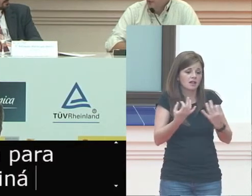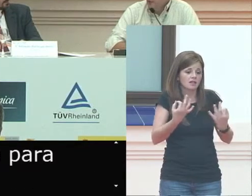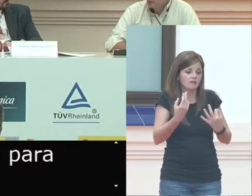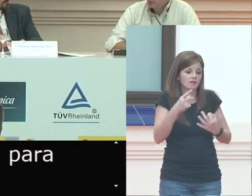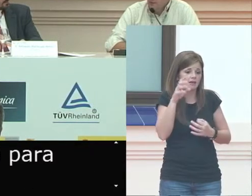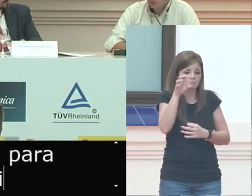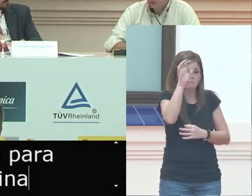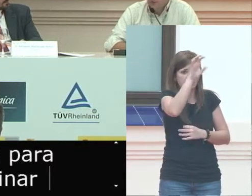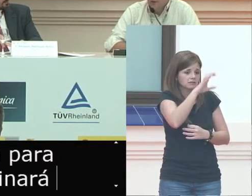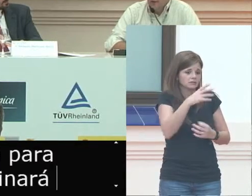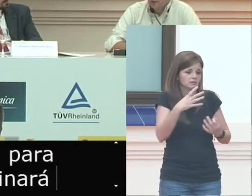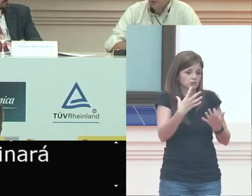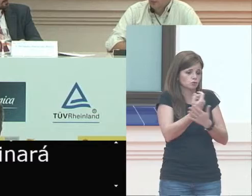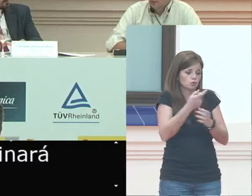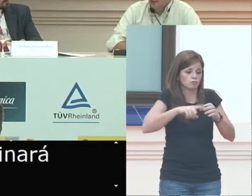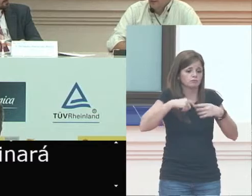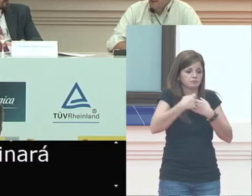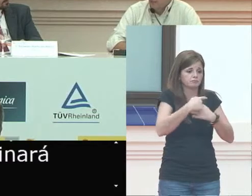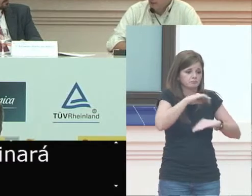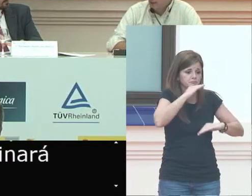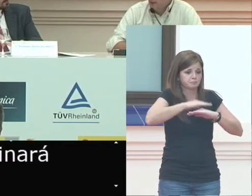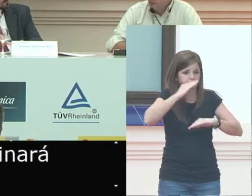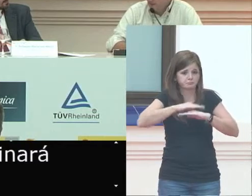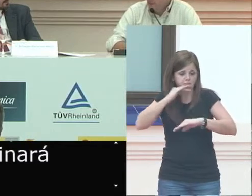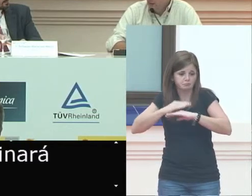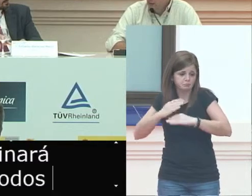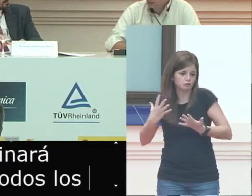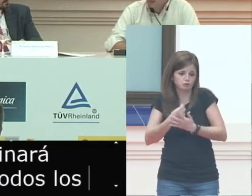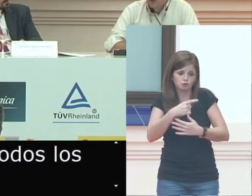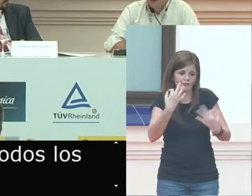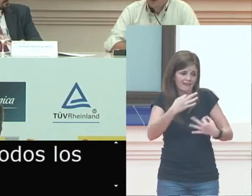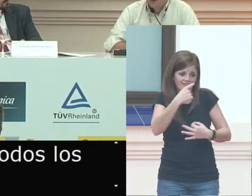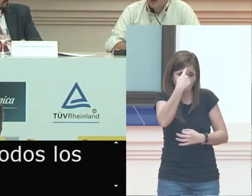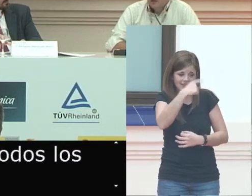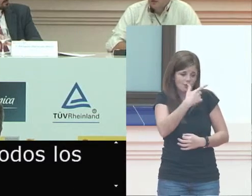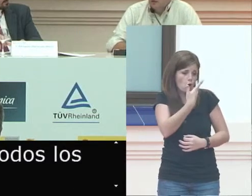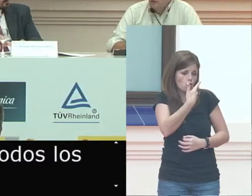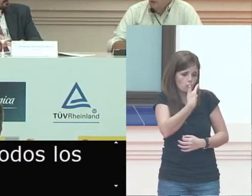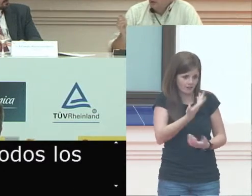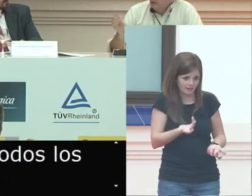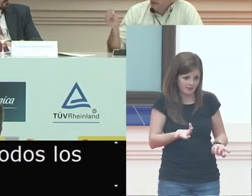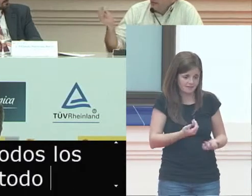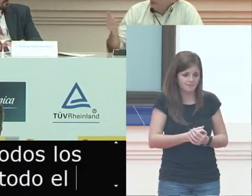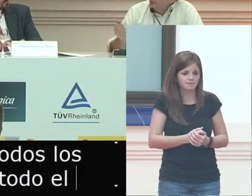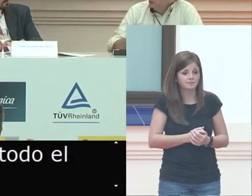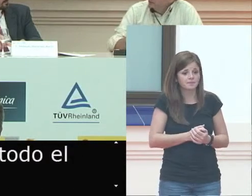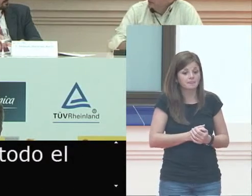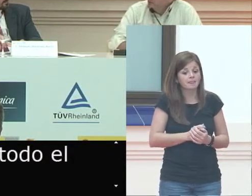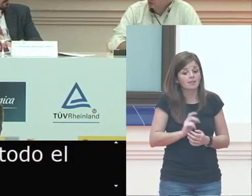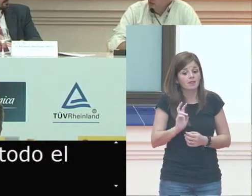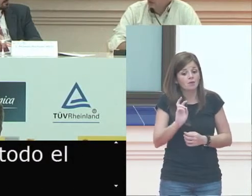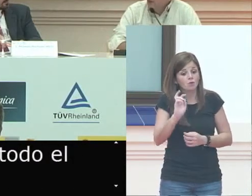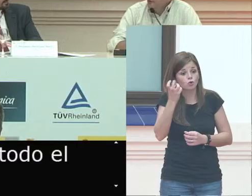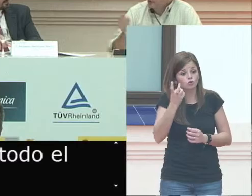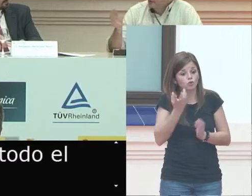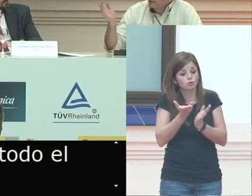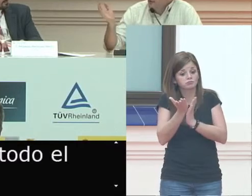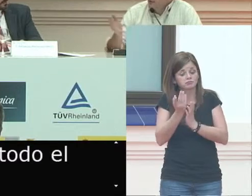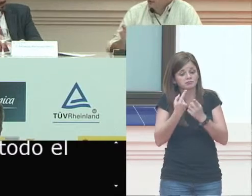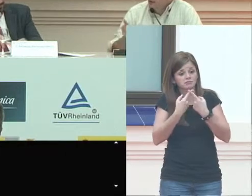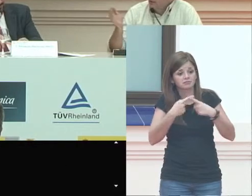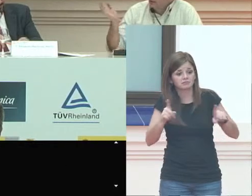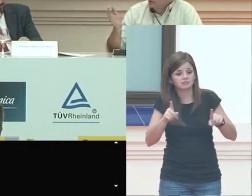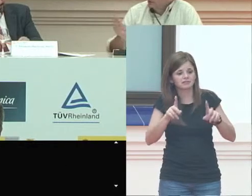países miembros y por lo tanto todo el mundo tendrá que conocerla. Otra cosa es una especificación más industrial